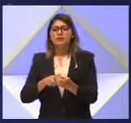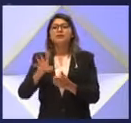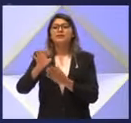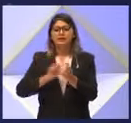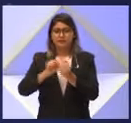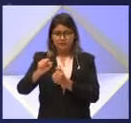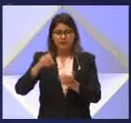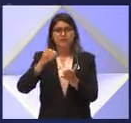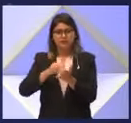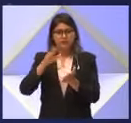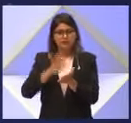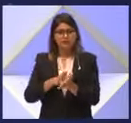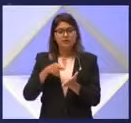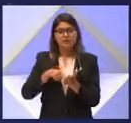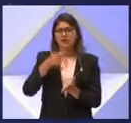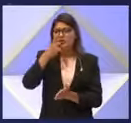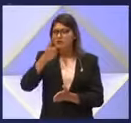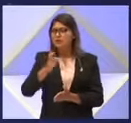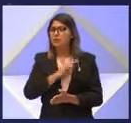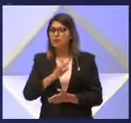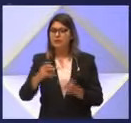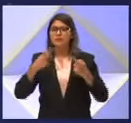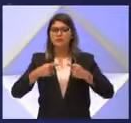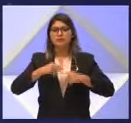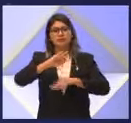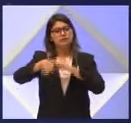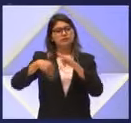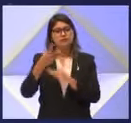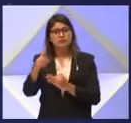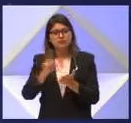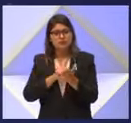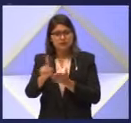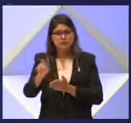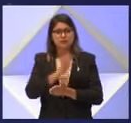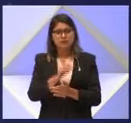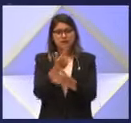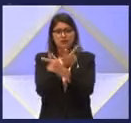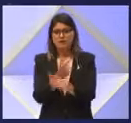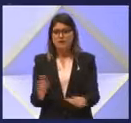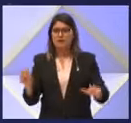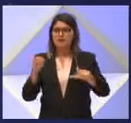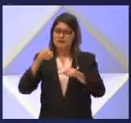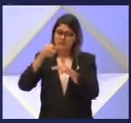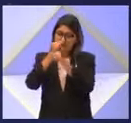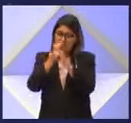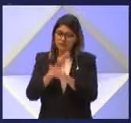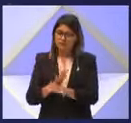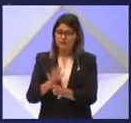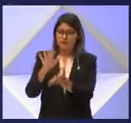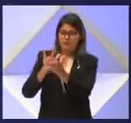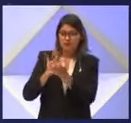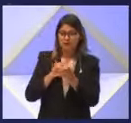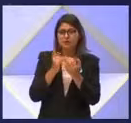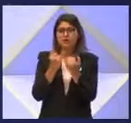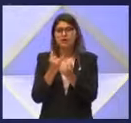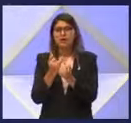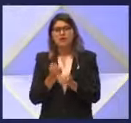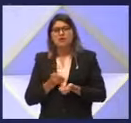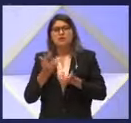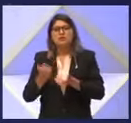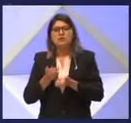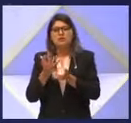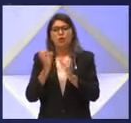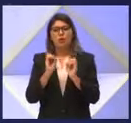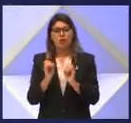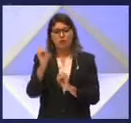de poder tener acceso a la libertad y libertad de información de expresión de opinión y